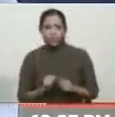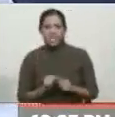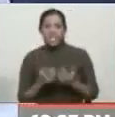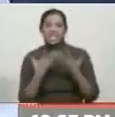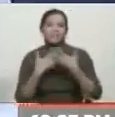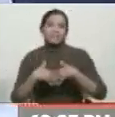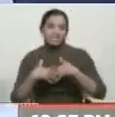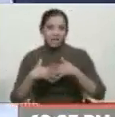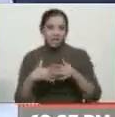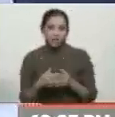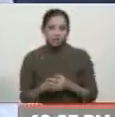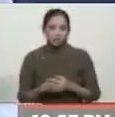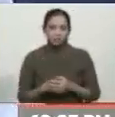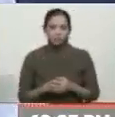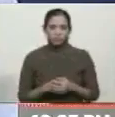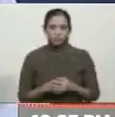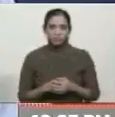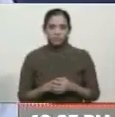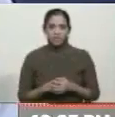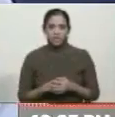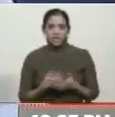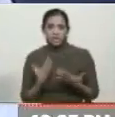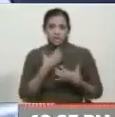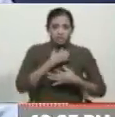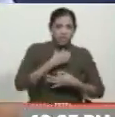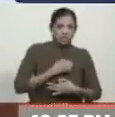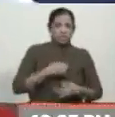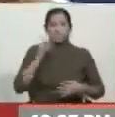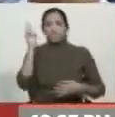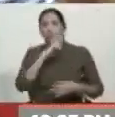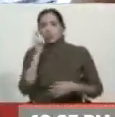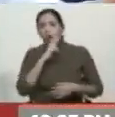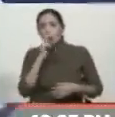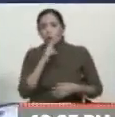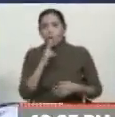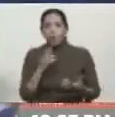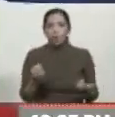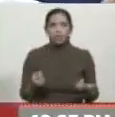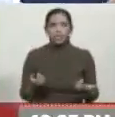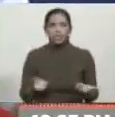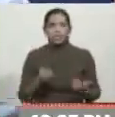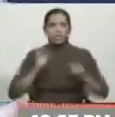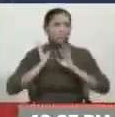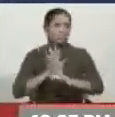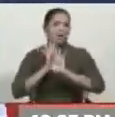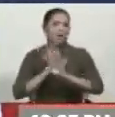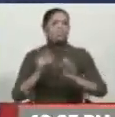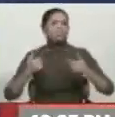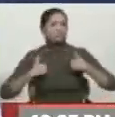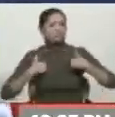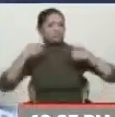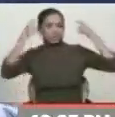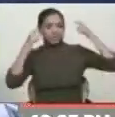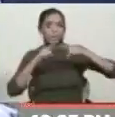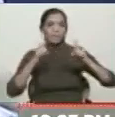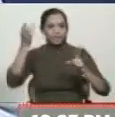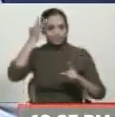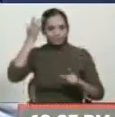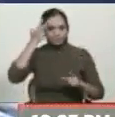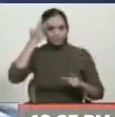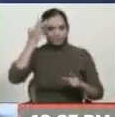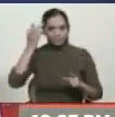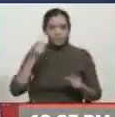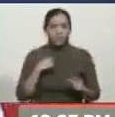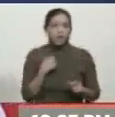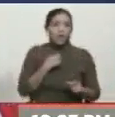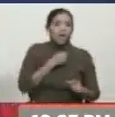empresario, que te vistes de rojo, que llevas un y te pones en una marcha y dices que eres chavista, pero cuando ves que te van a meter un